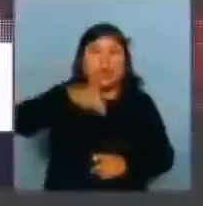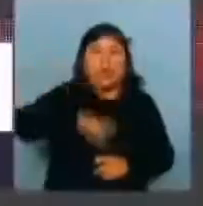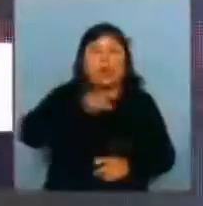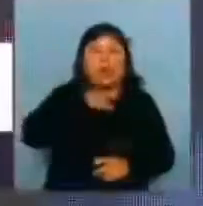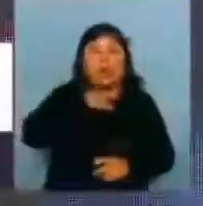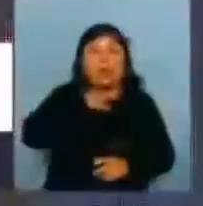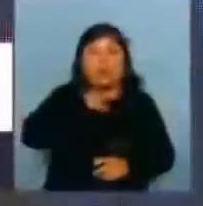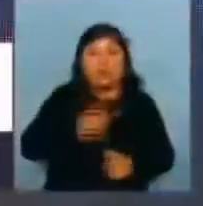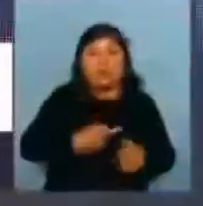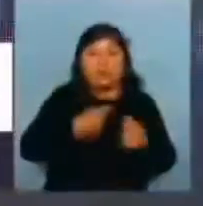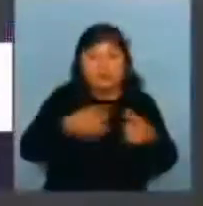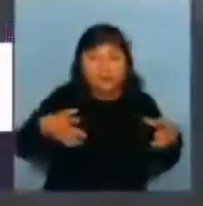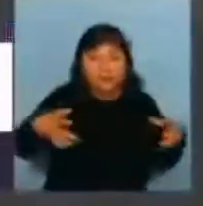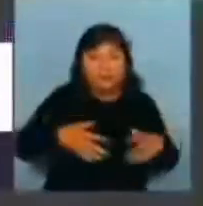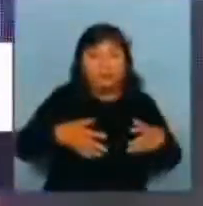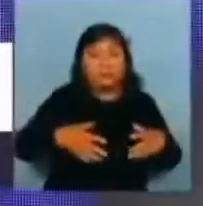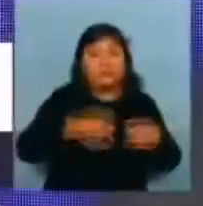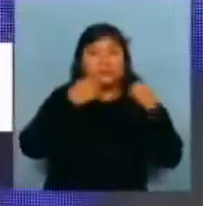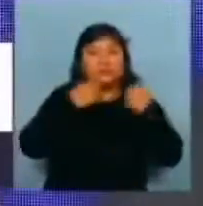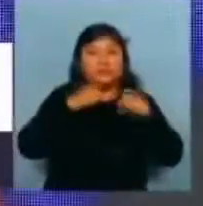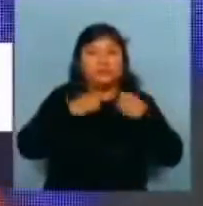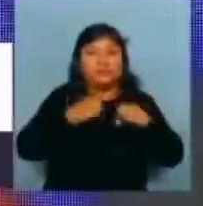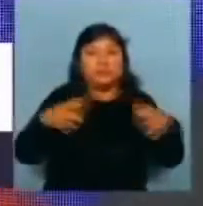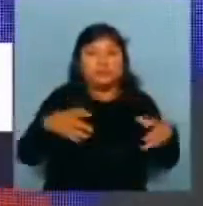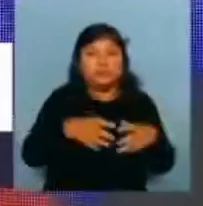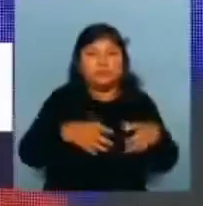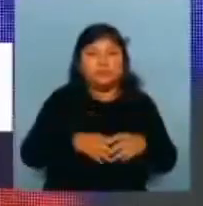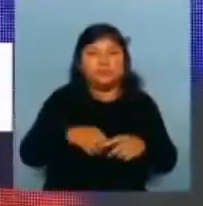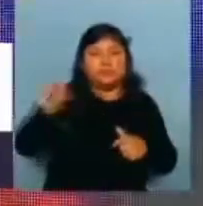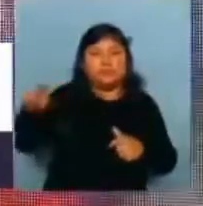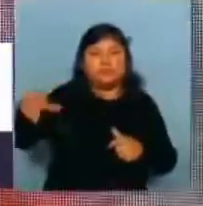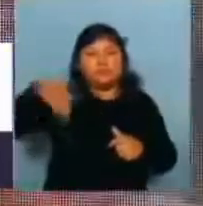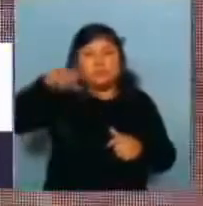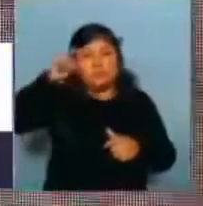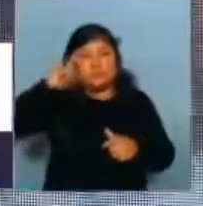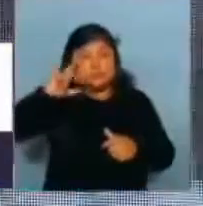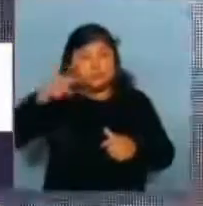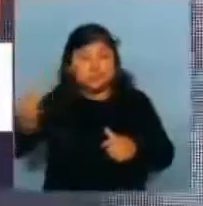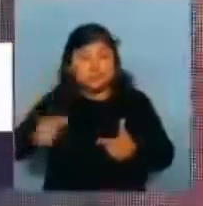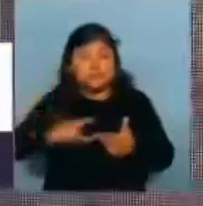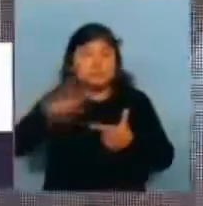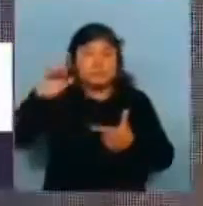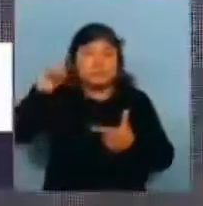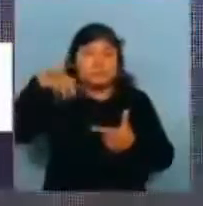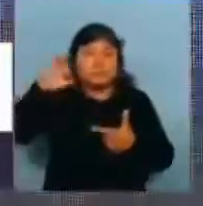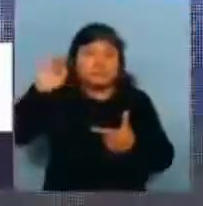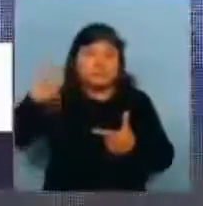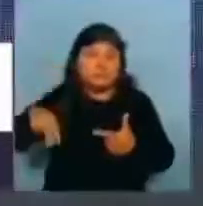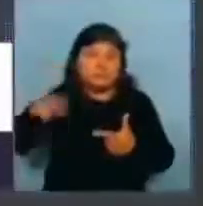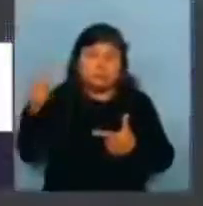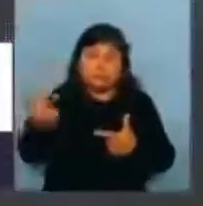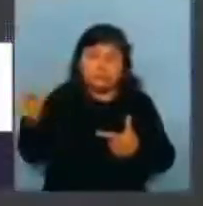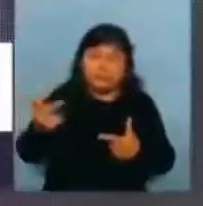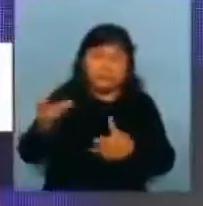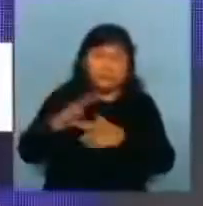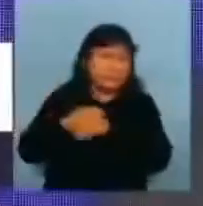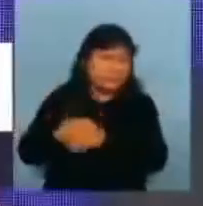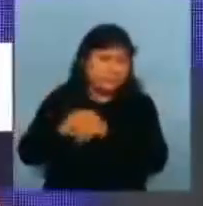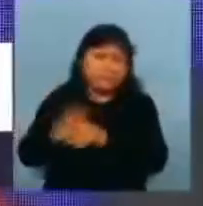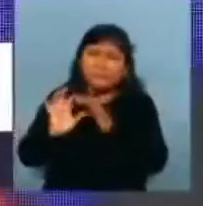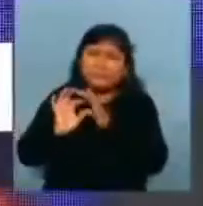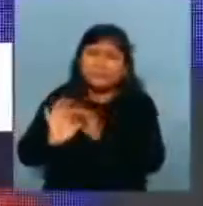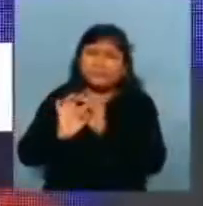necesitaba tener un equipo físico. Más allá de que con Marcela, con Ramón, tengo una excelente relación, una excelente amistad. Uh-huh. Y